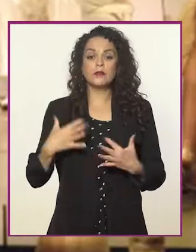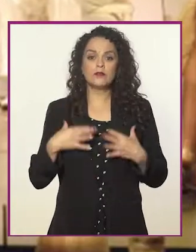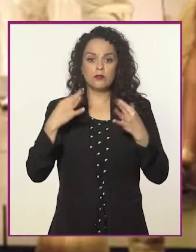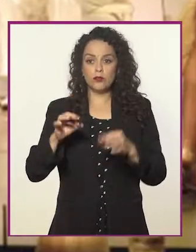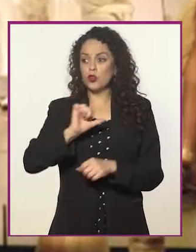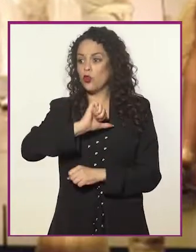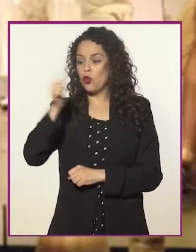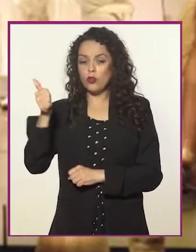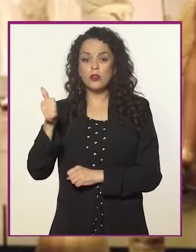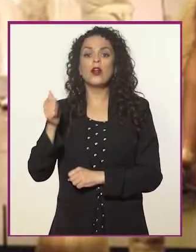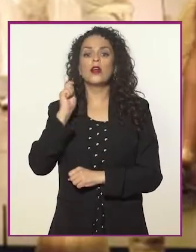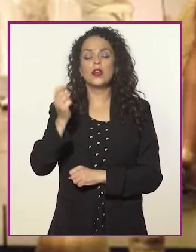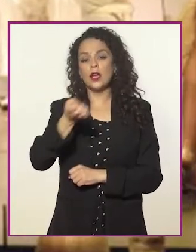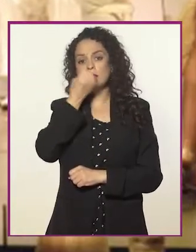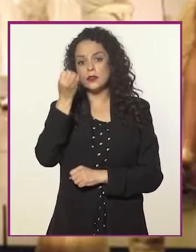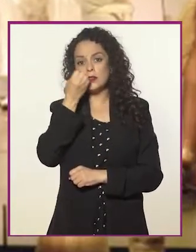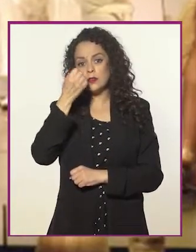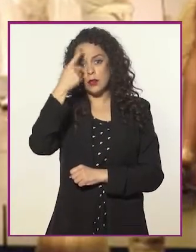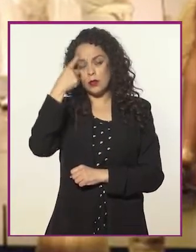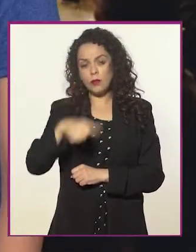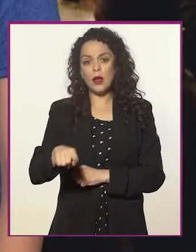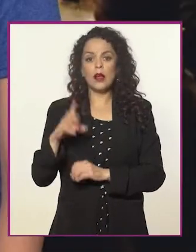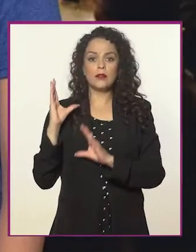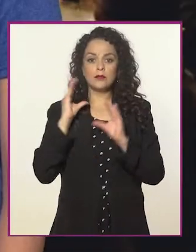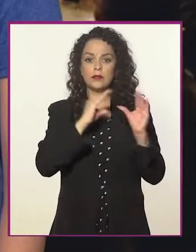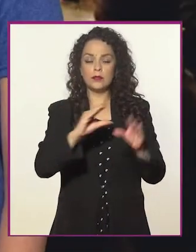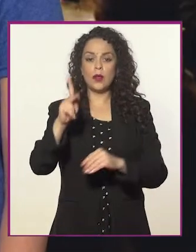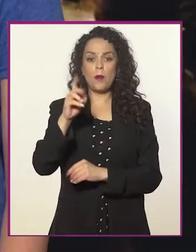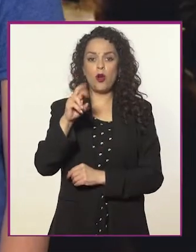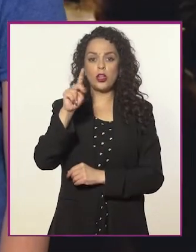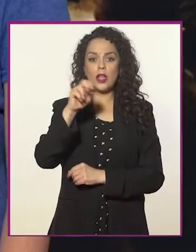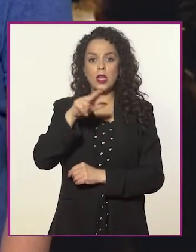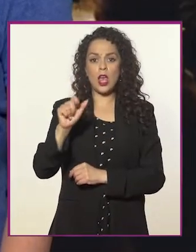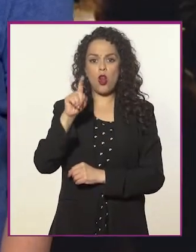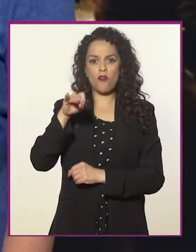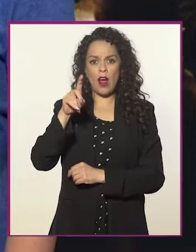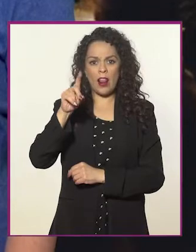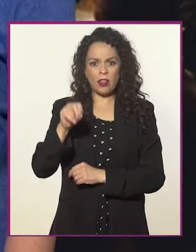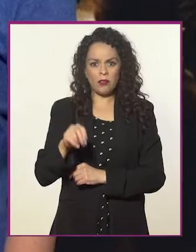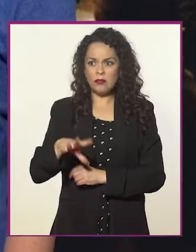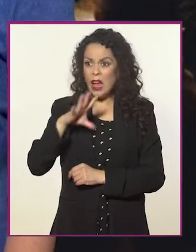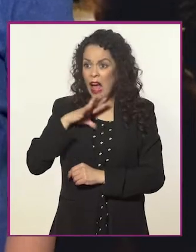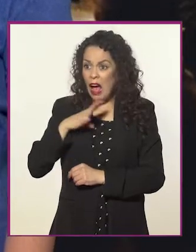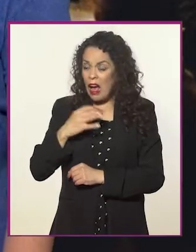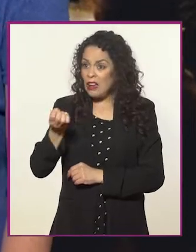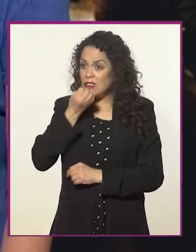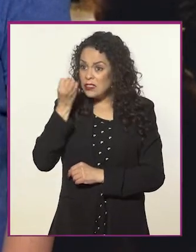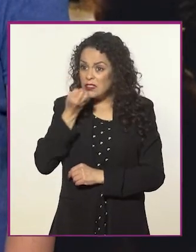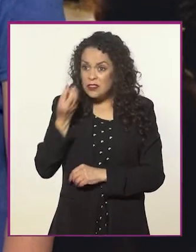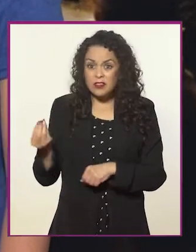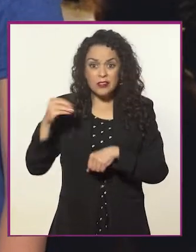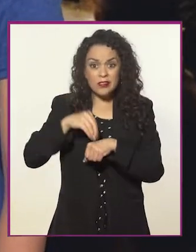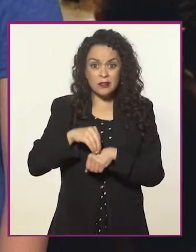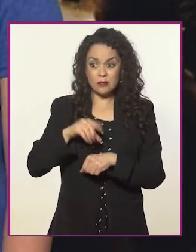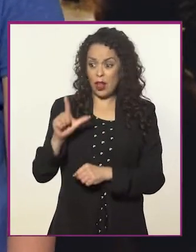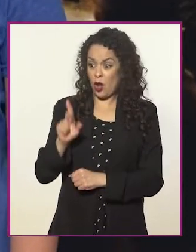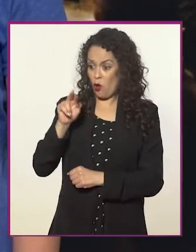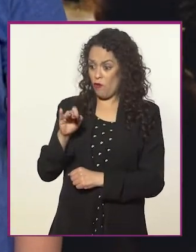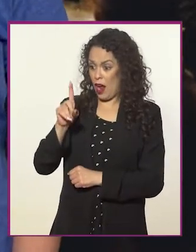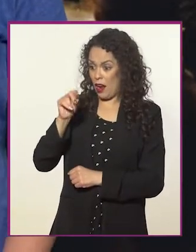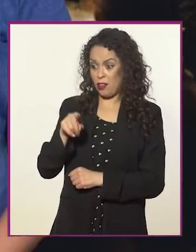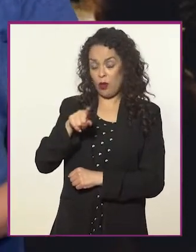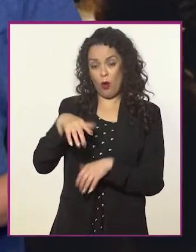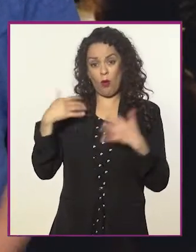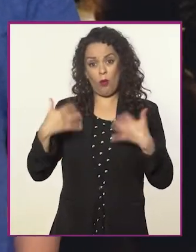con otros la Academia Porteña del Lunfardo. ¿Con todo y una academia? Entonces el lunfardo debe ser